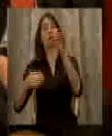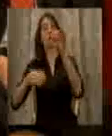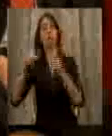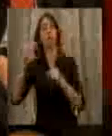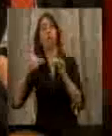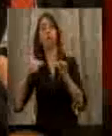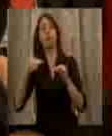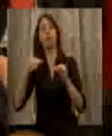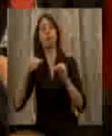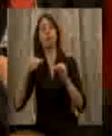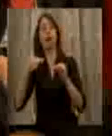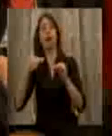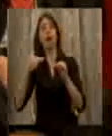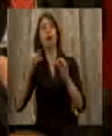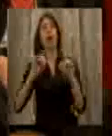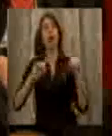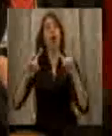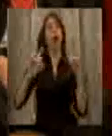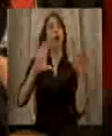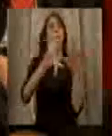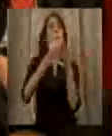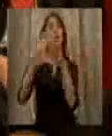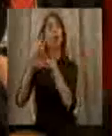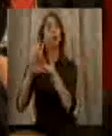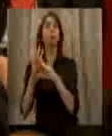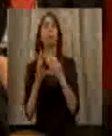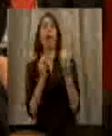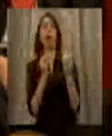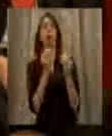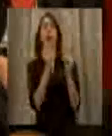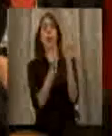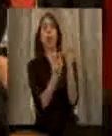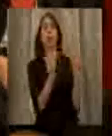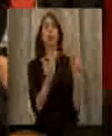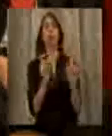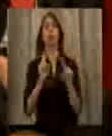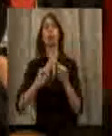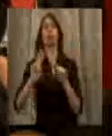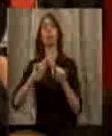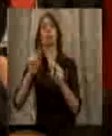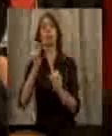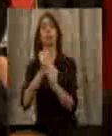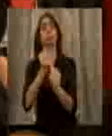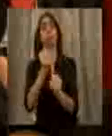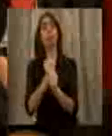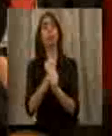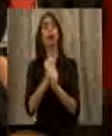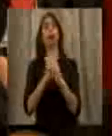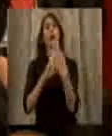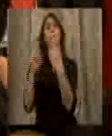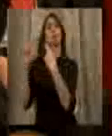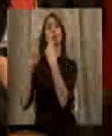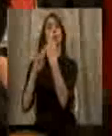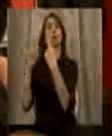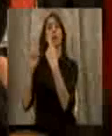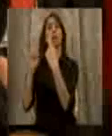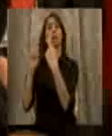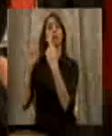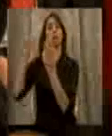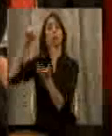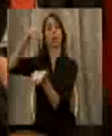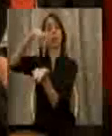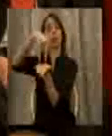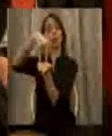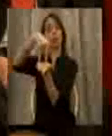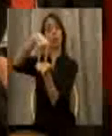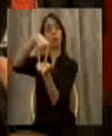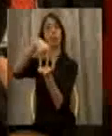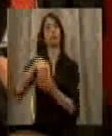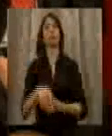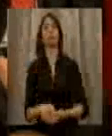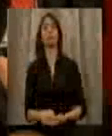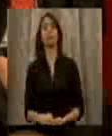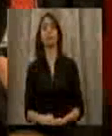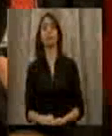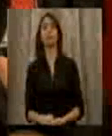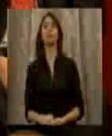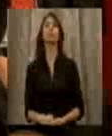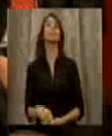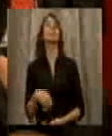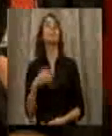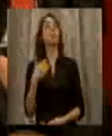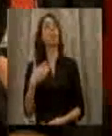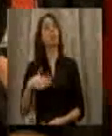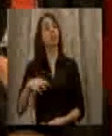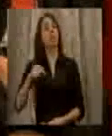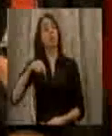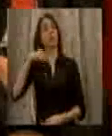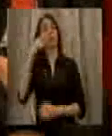Judicial, en su relación, en su trabajo con el Parlamento. Hemos tenido